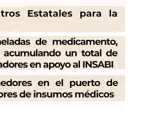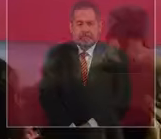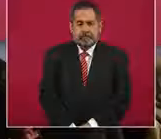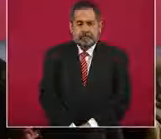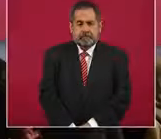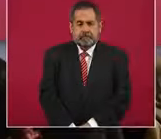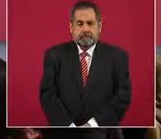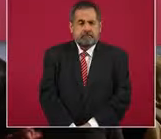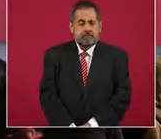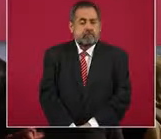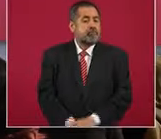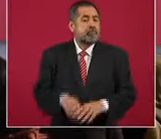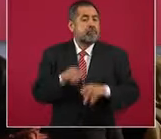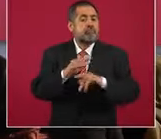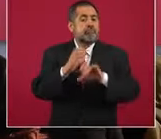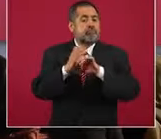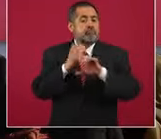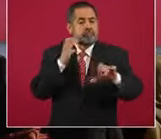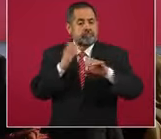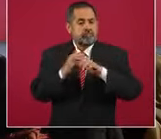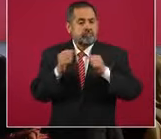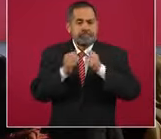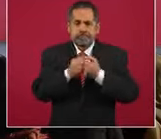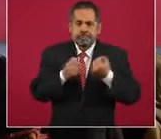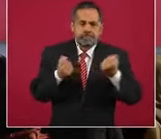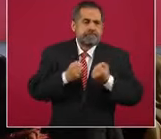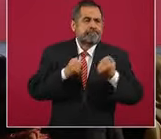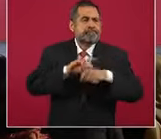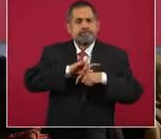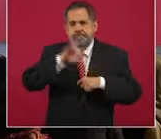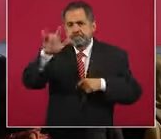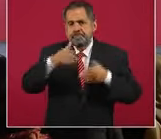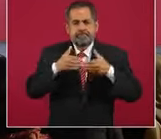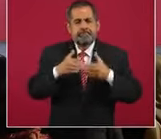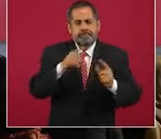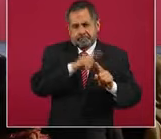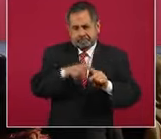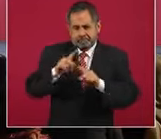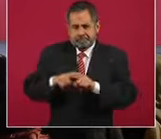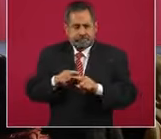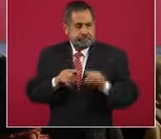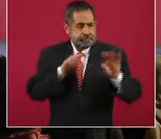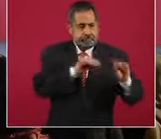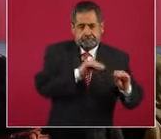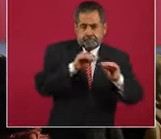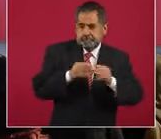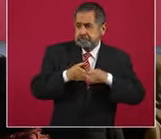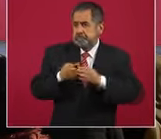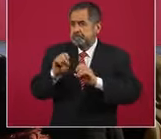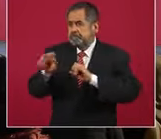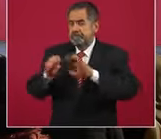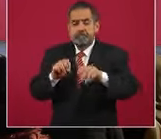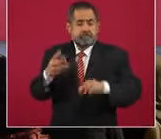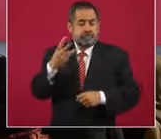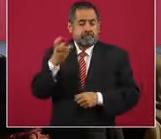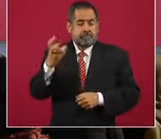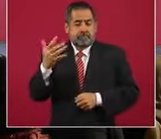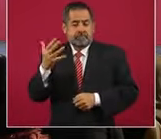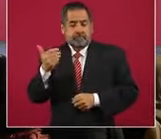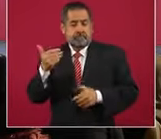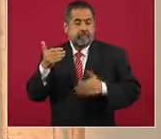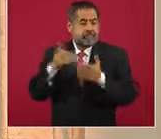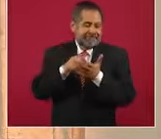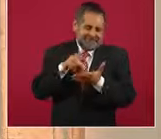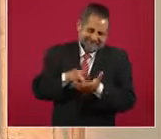refiere a transporte vía terrestre, aéreo y marítimo, se han trasladado 356 toneladas de